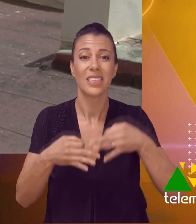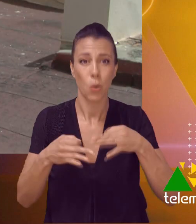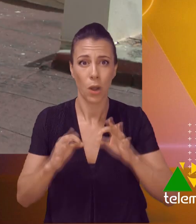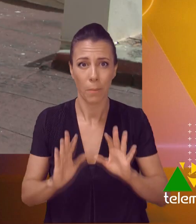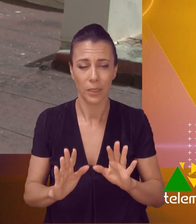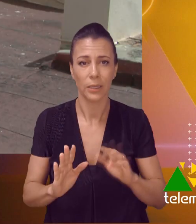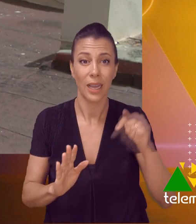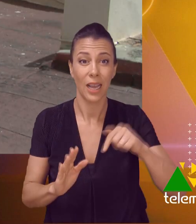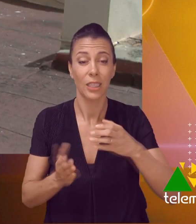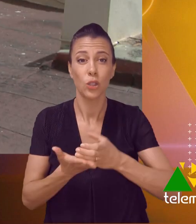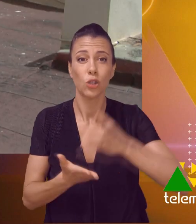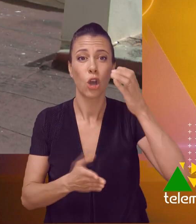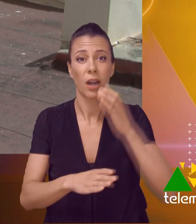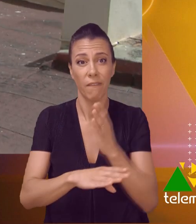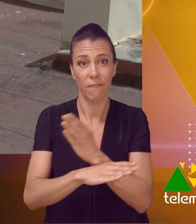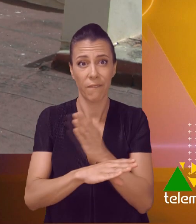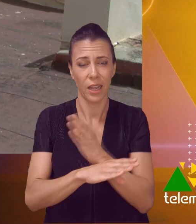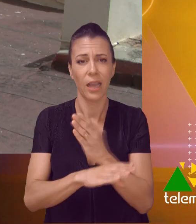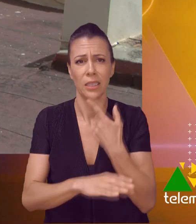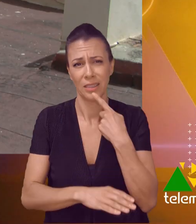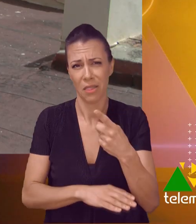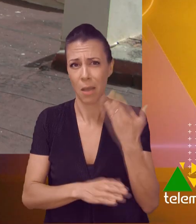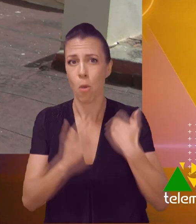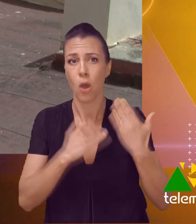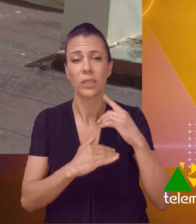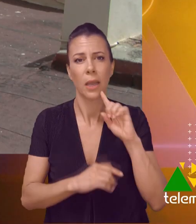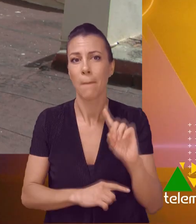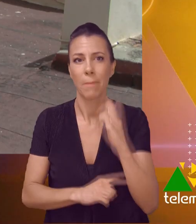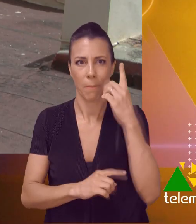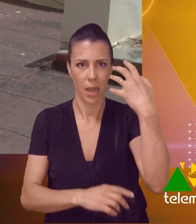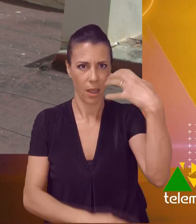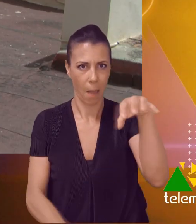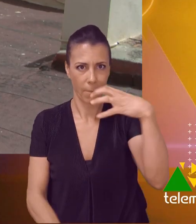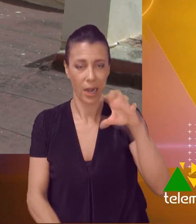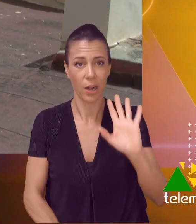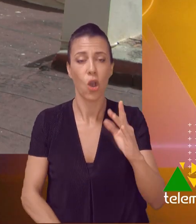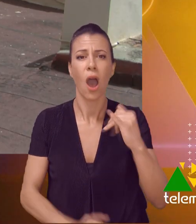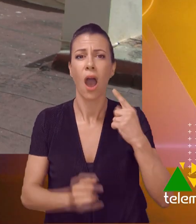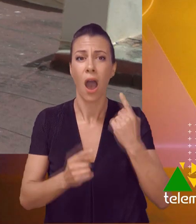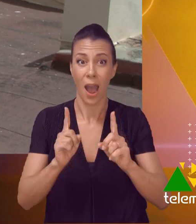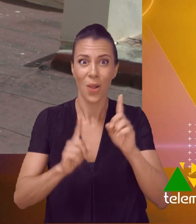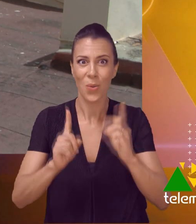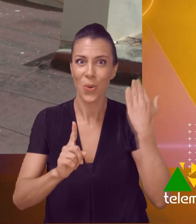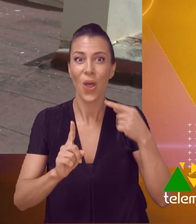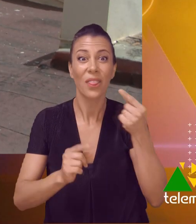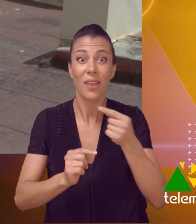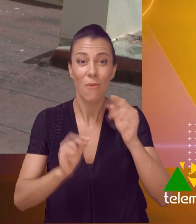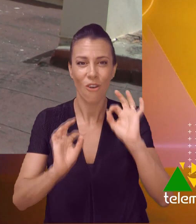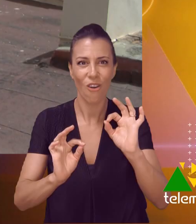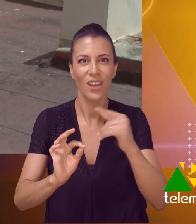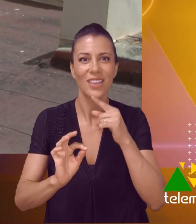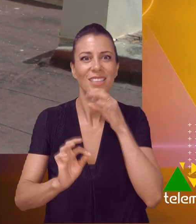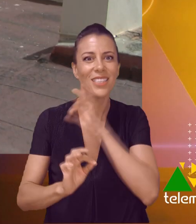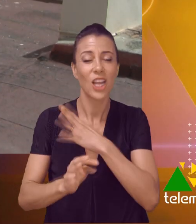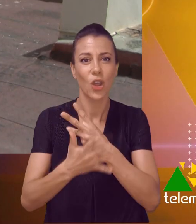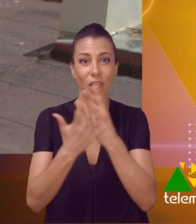Seguramente aquí la Torre de la Vela, decíamos antes que fue el primer campanario. En algunos dibujos del siglo XVIII se